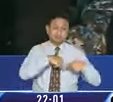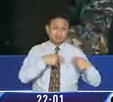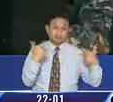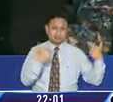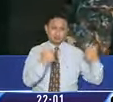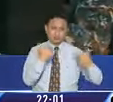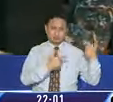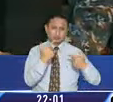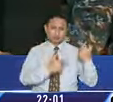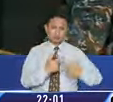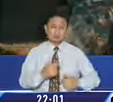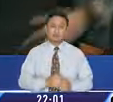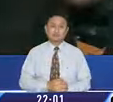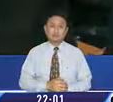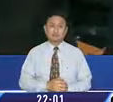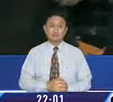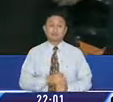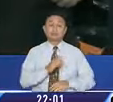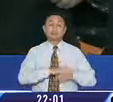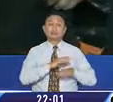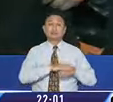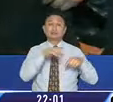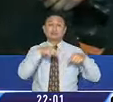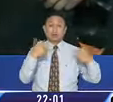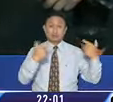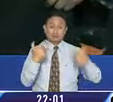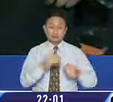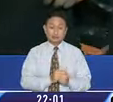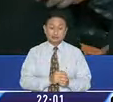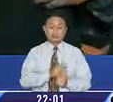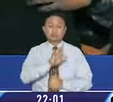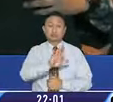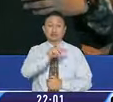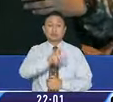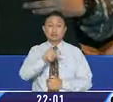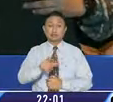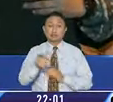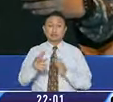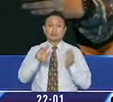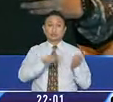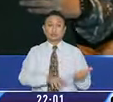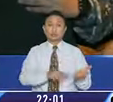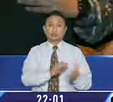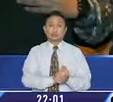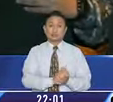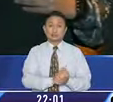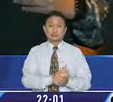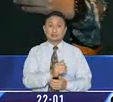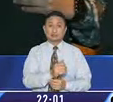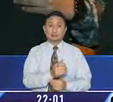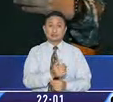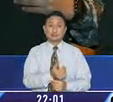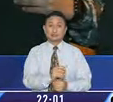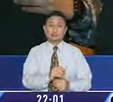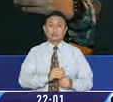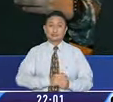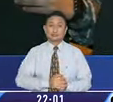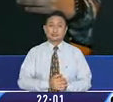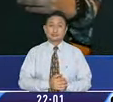centro de detención, y producto de eso pues existen al menos 5 víctimas mortales, 5 presos precisamente que han